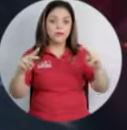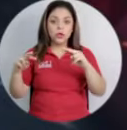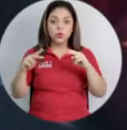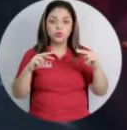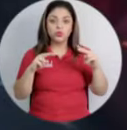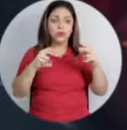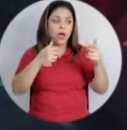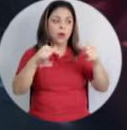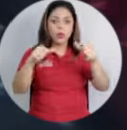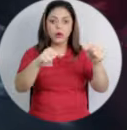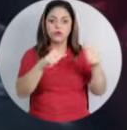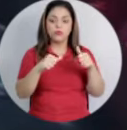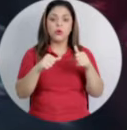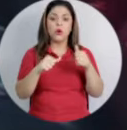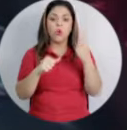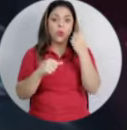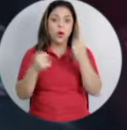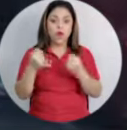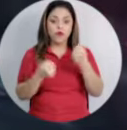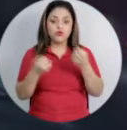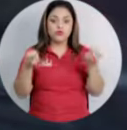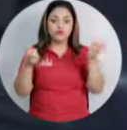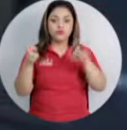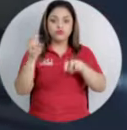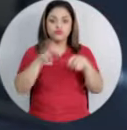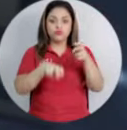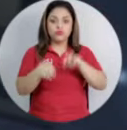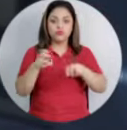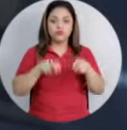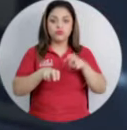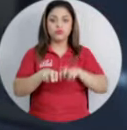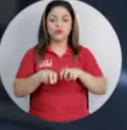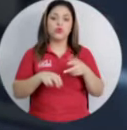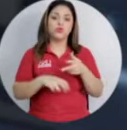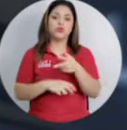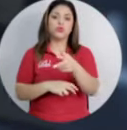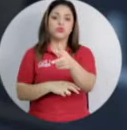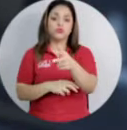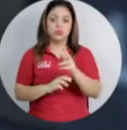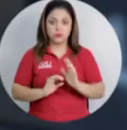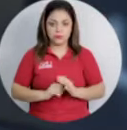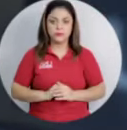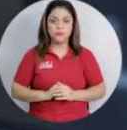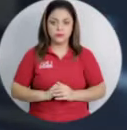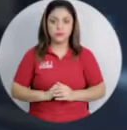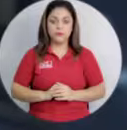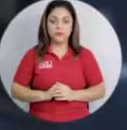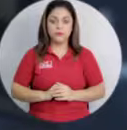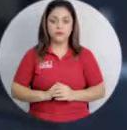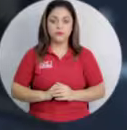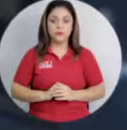día la tarifa, o sea. A veces sale más barato hasta un Uber. Uy, perdón, no voy a decir